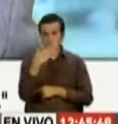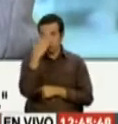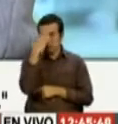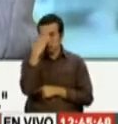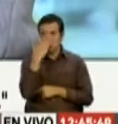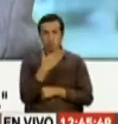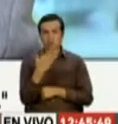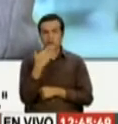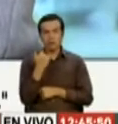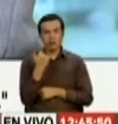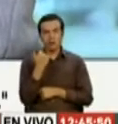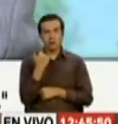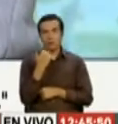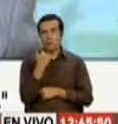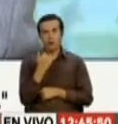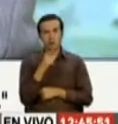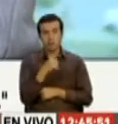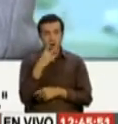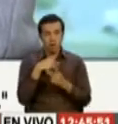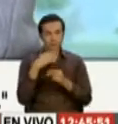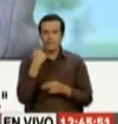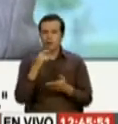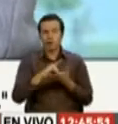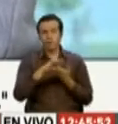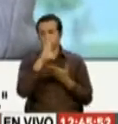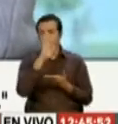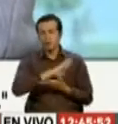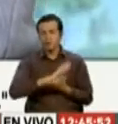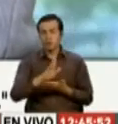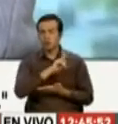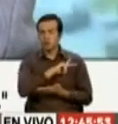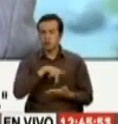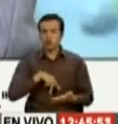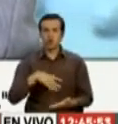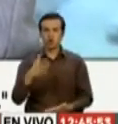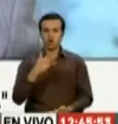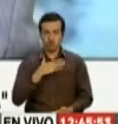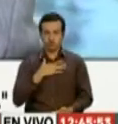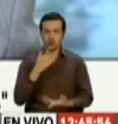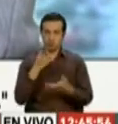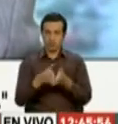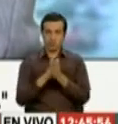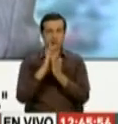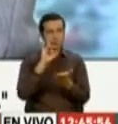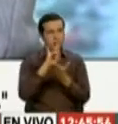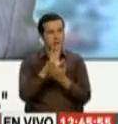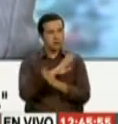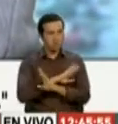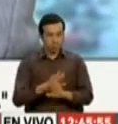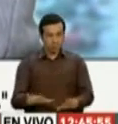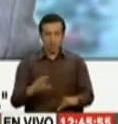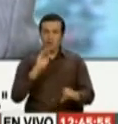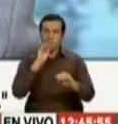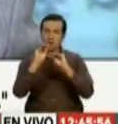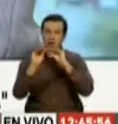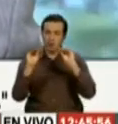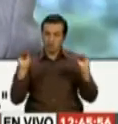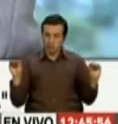corroborar, han tenido que dar un paso al costado y yo personalmente se lo he pedido. Vuelvo a